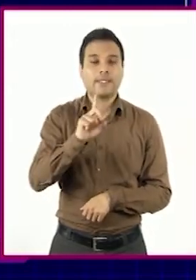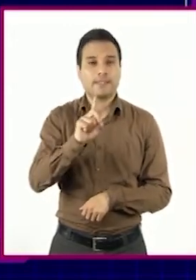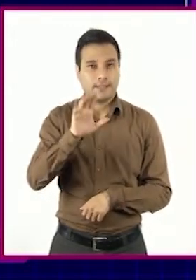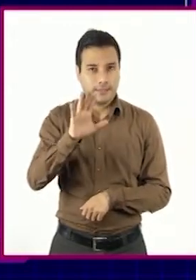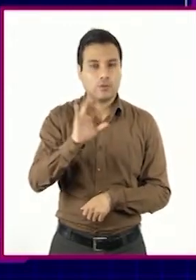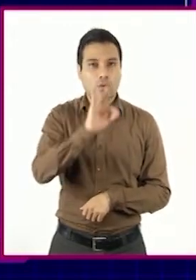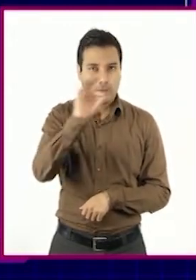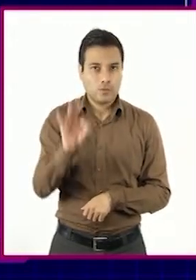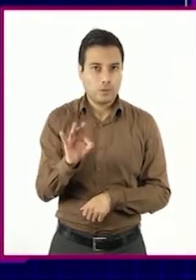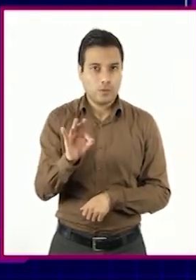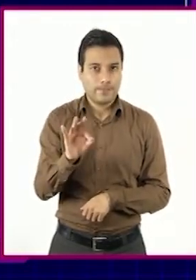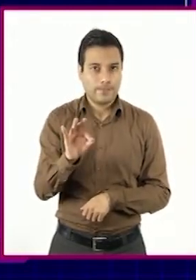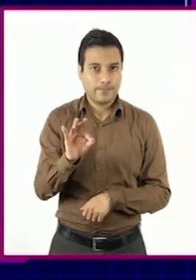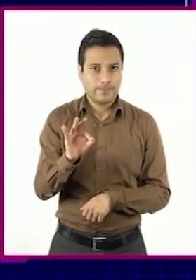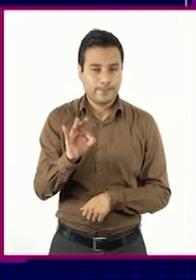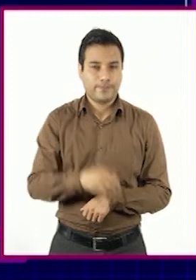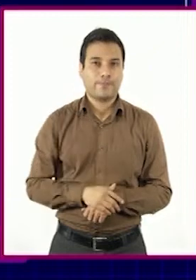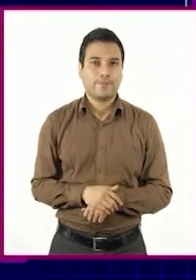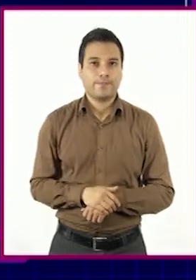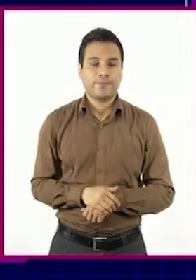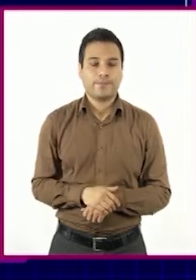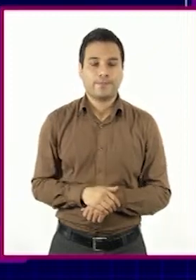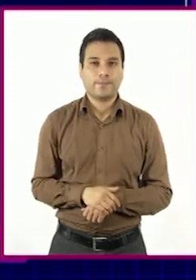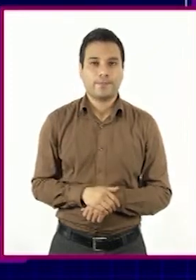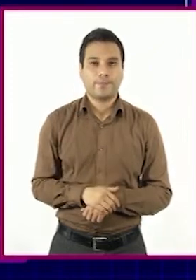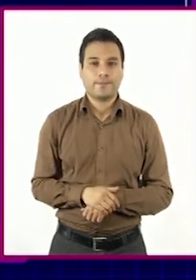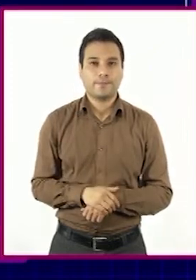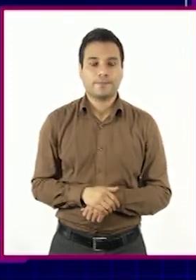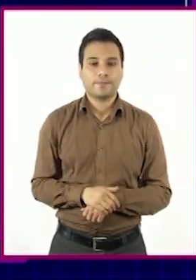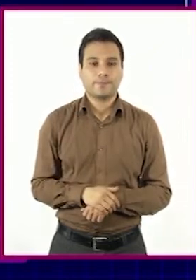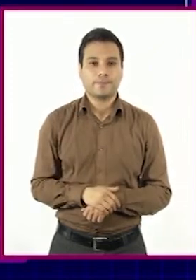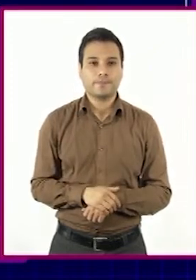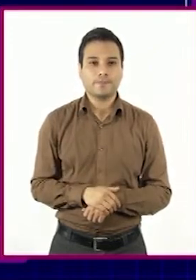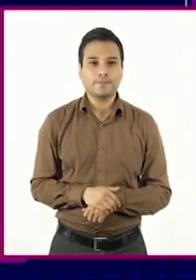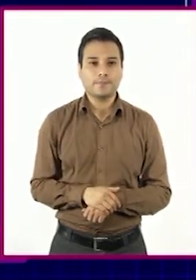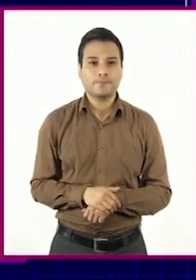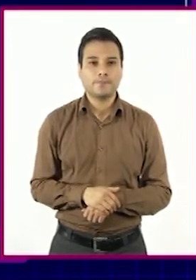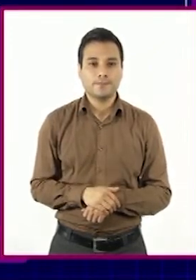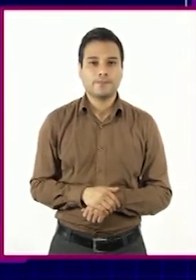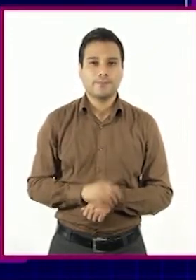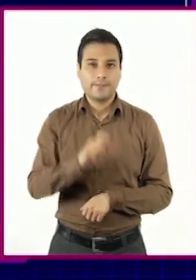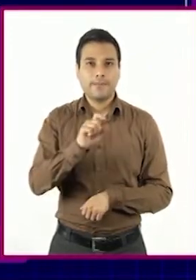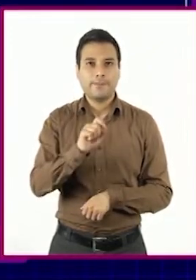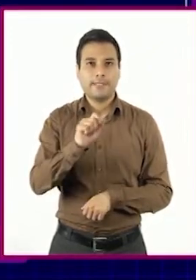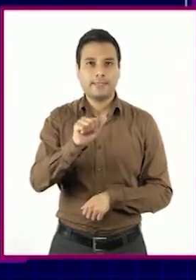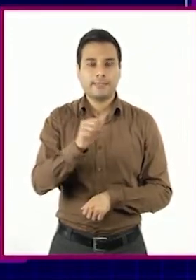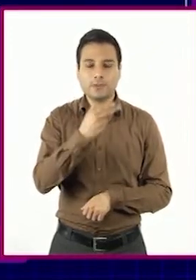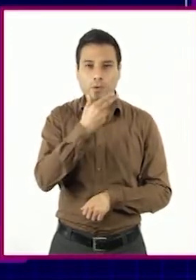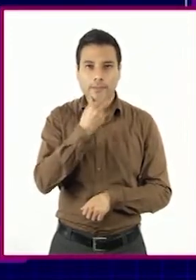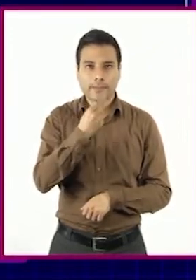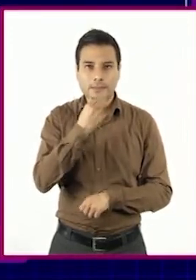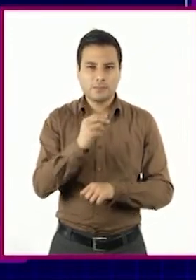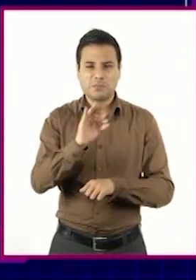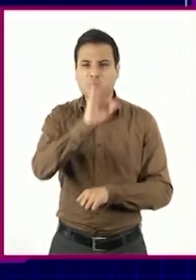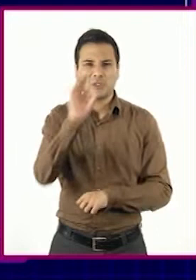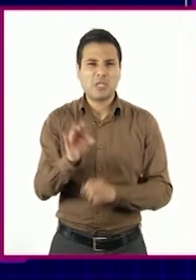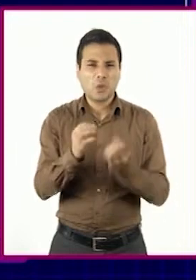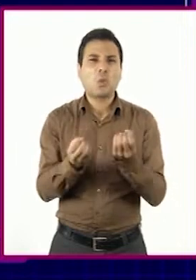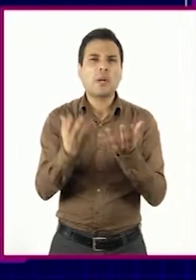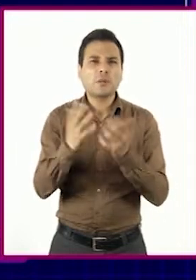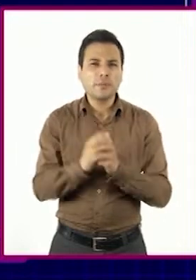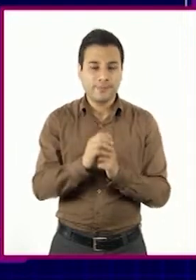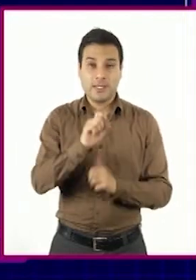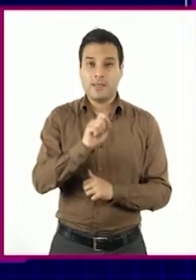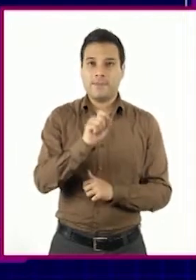del grupo. Para calcular el porcentaje que representan los 26 alumnos, se multiplica 26